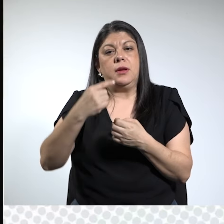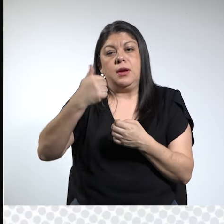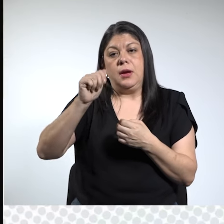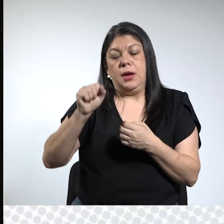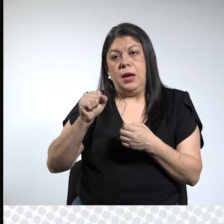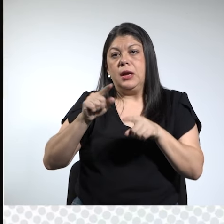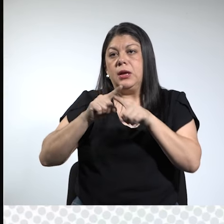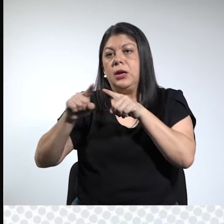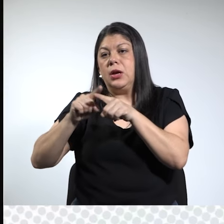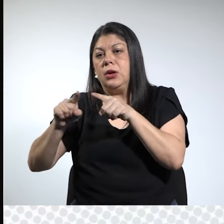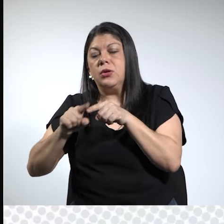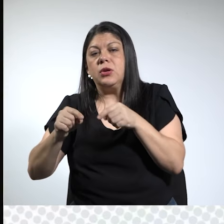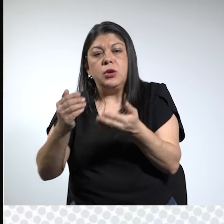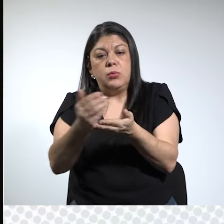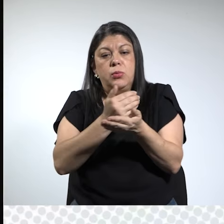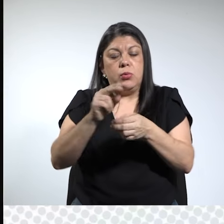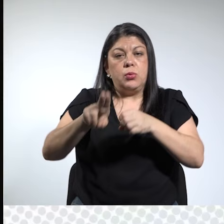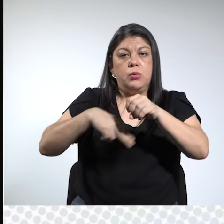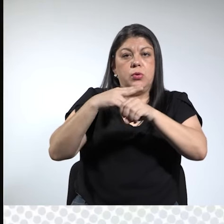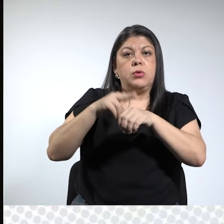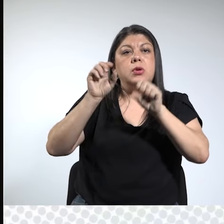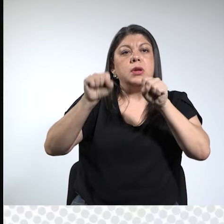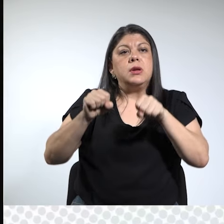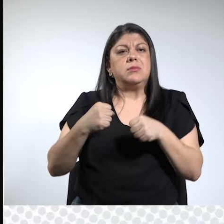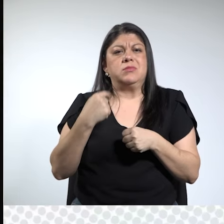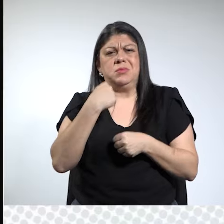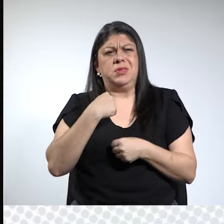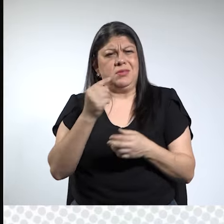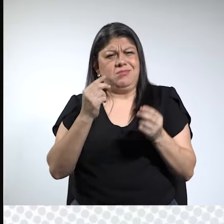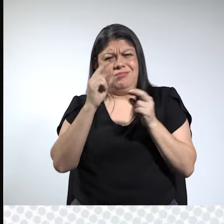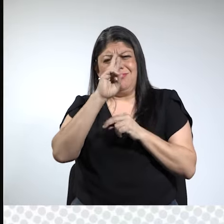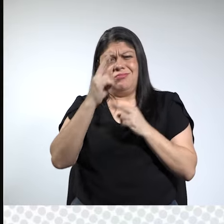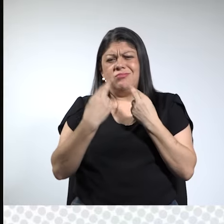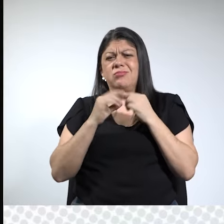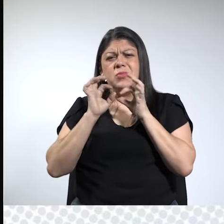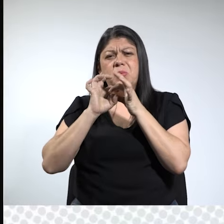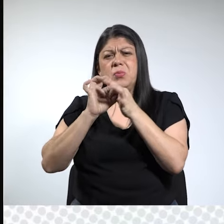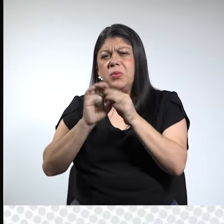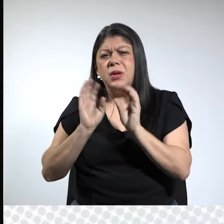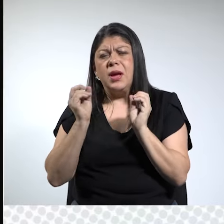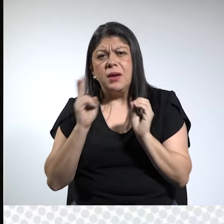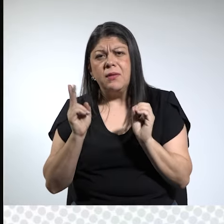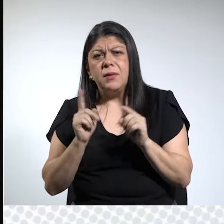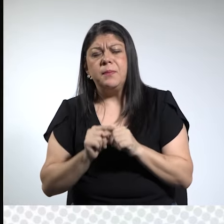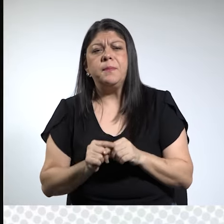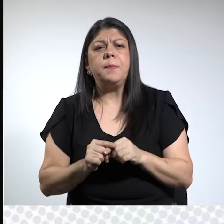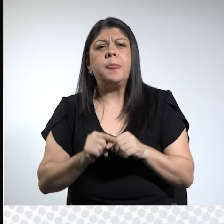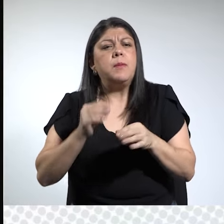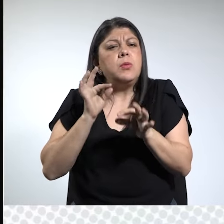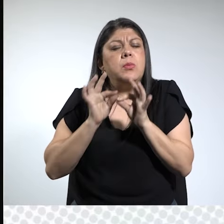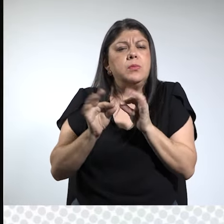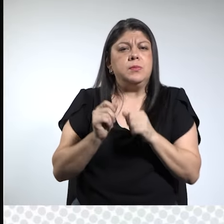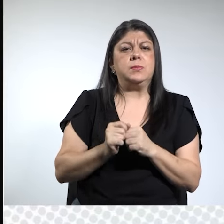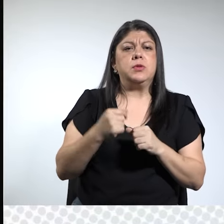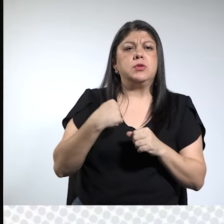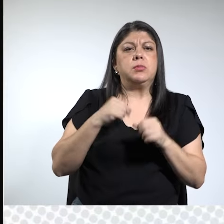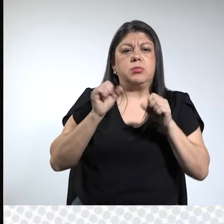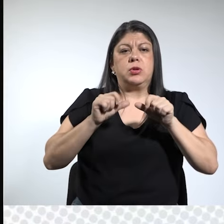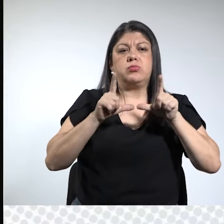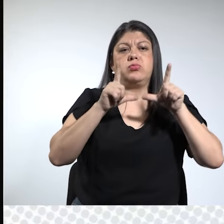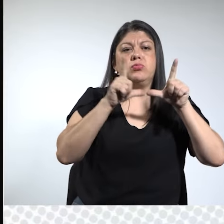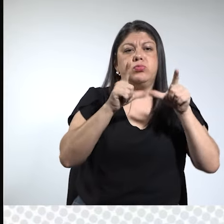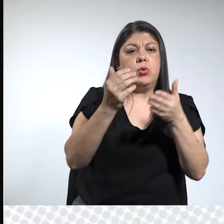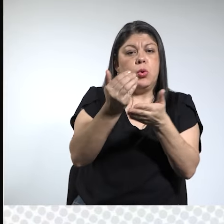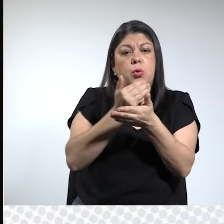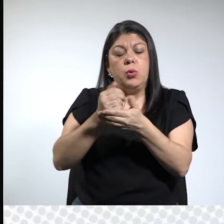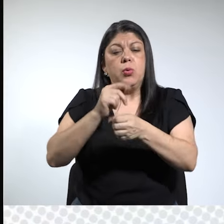los hidrocarburos y los recursos naturales, que usted me dirá que tiene eso que ver con la pregunta que le acabo de hacer, pero es muy simple. Cuando usted logra certificar los